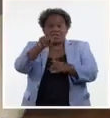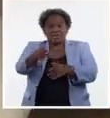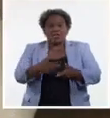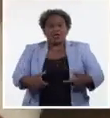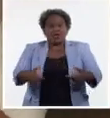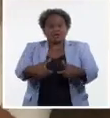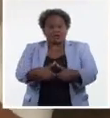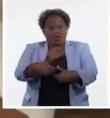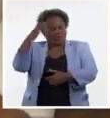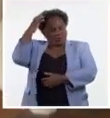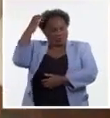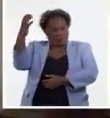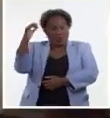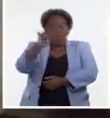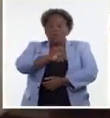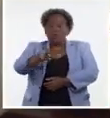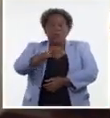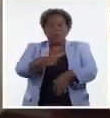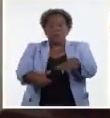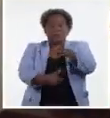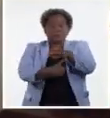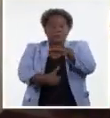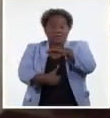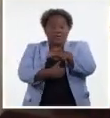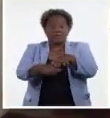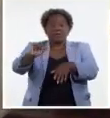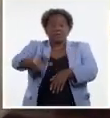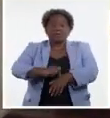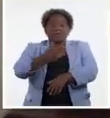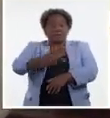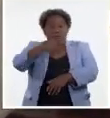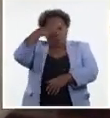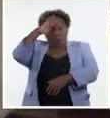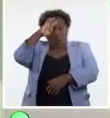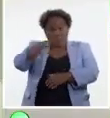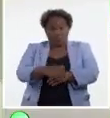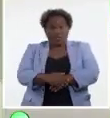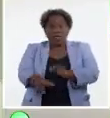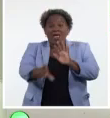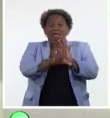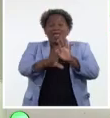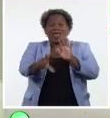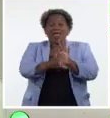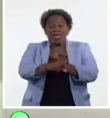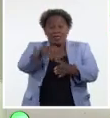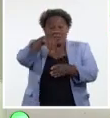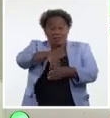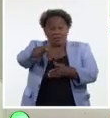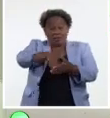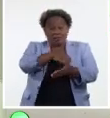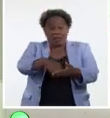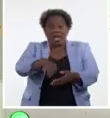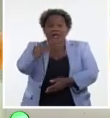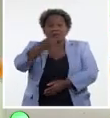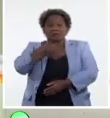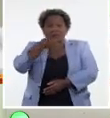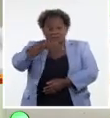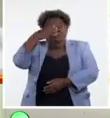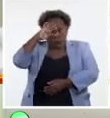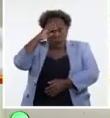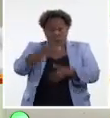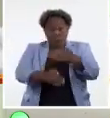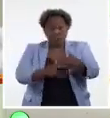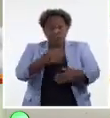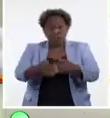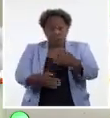de estado así como por el presidente y vicepresidente de la República la ley electoral Establece que en Cuba hay procesos de